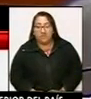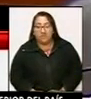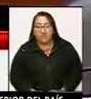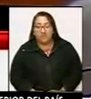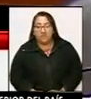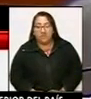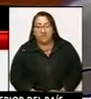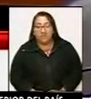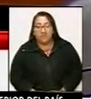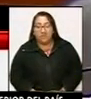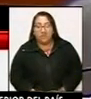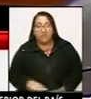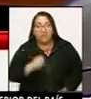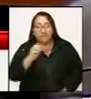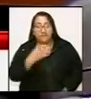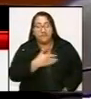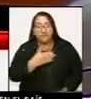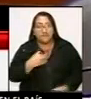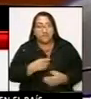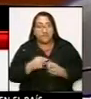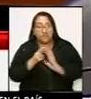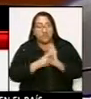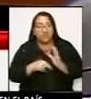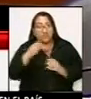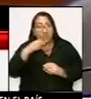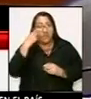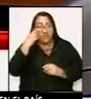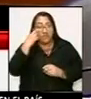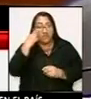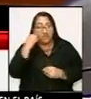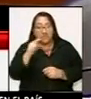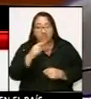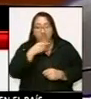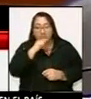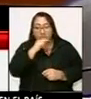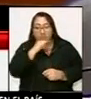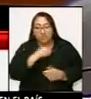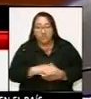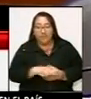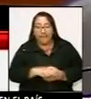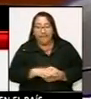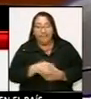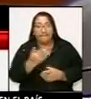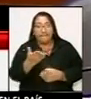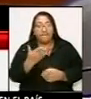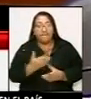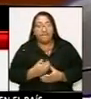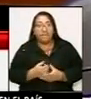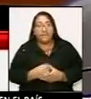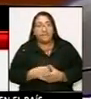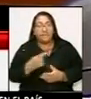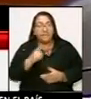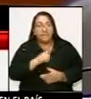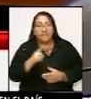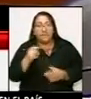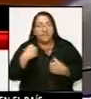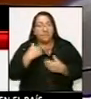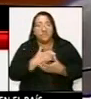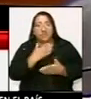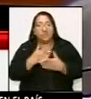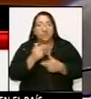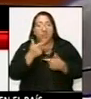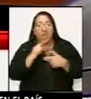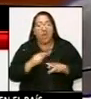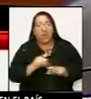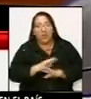digo, presidente, de que en la región de Puno, las mujeres exigen de que no contaminen sus